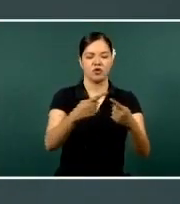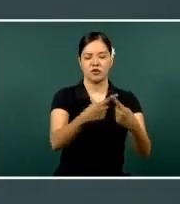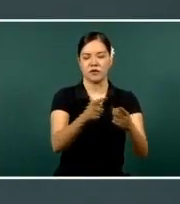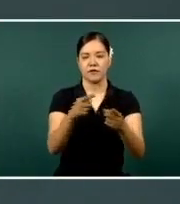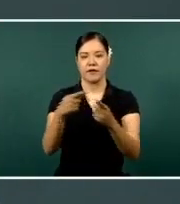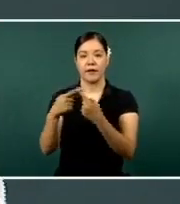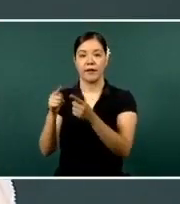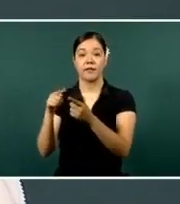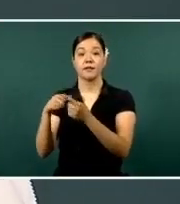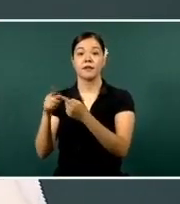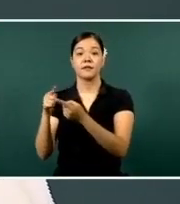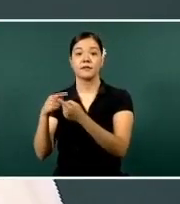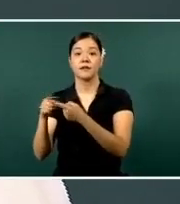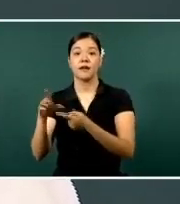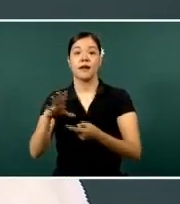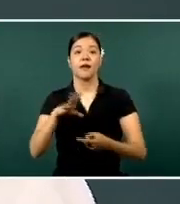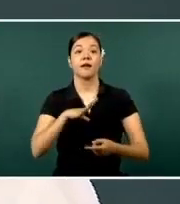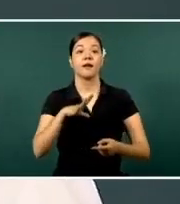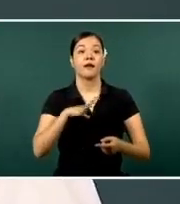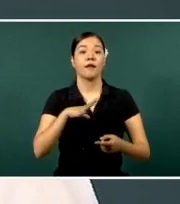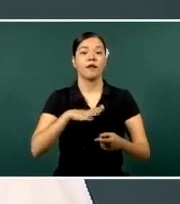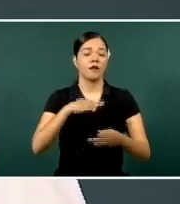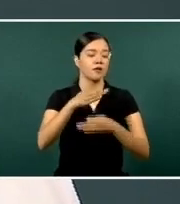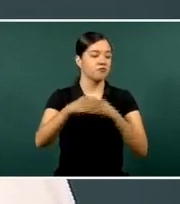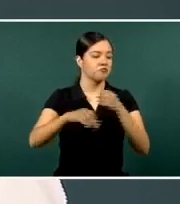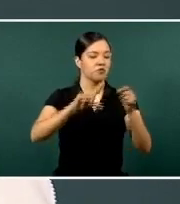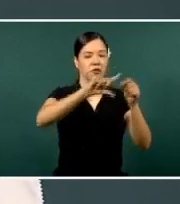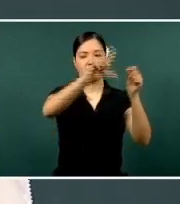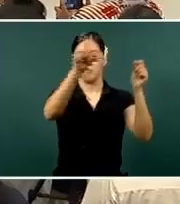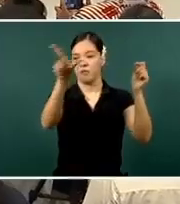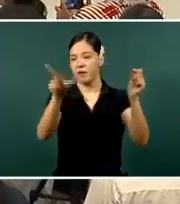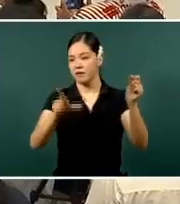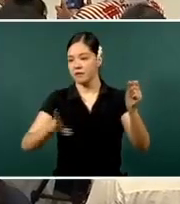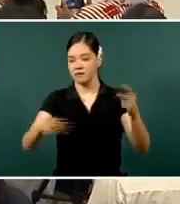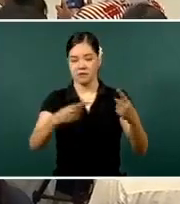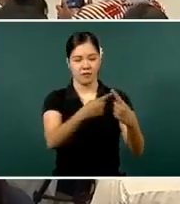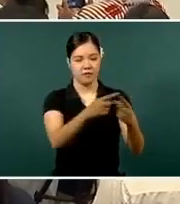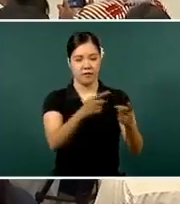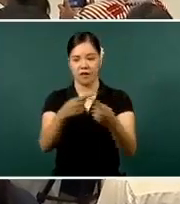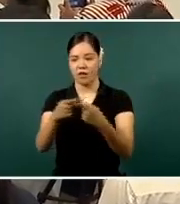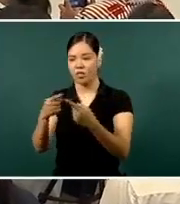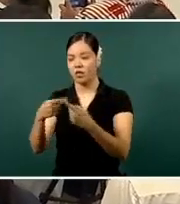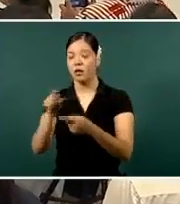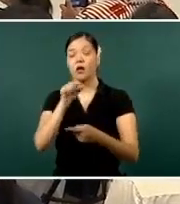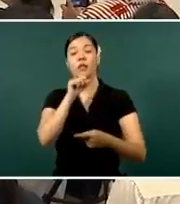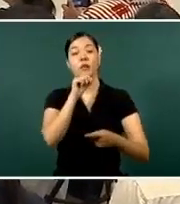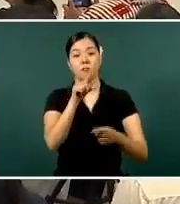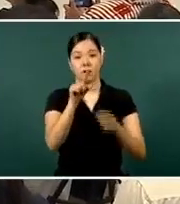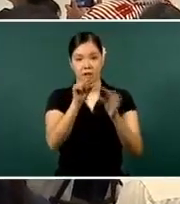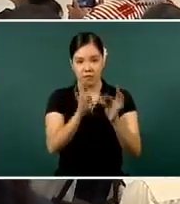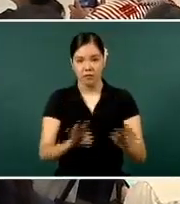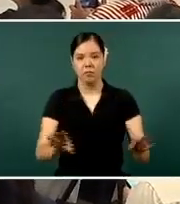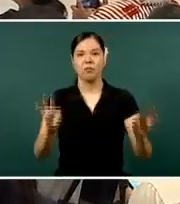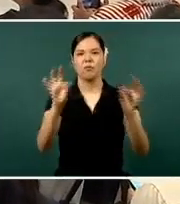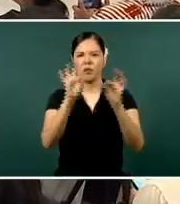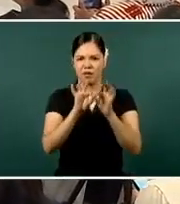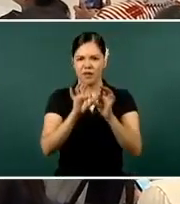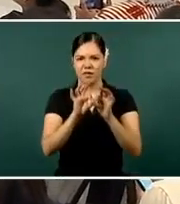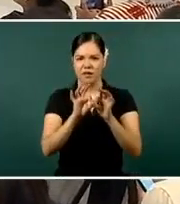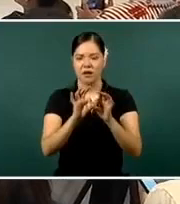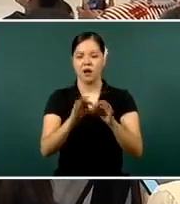pueblos en las diversas regiones del país, es algo que debemos de proteger de una manera muy